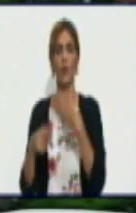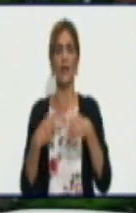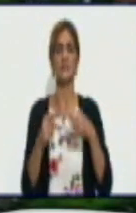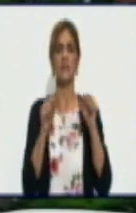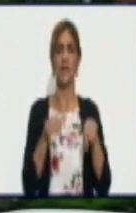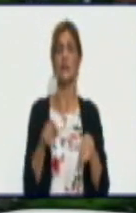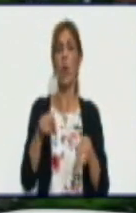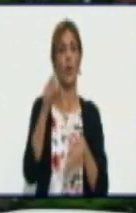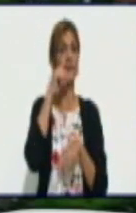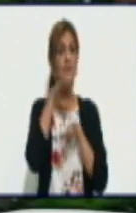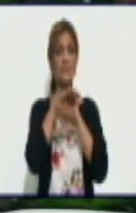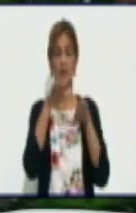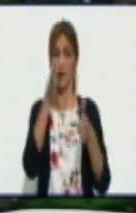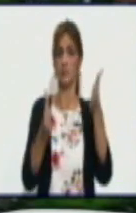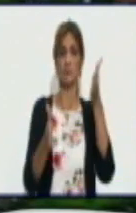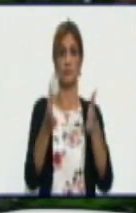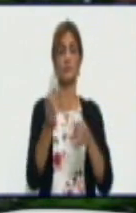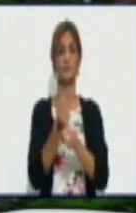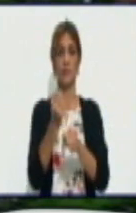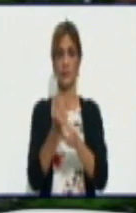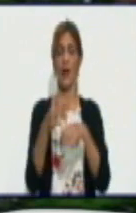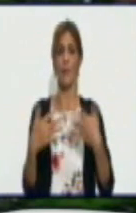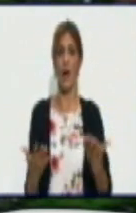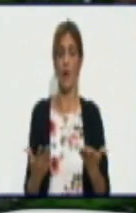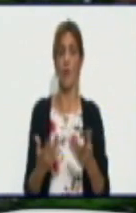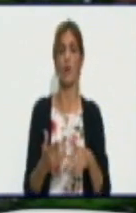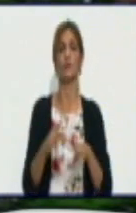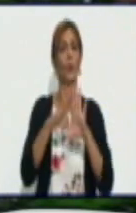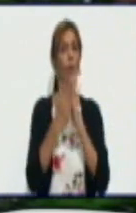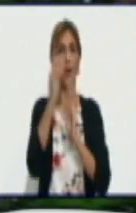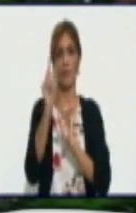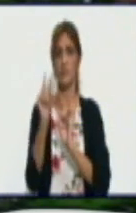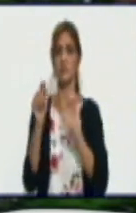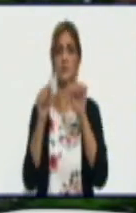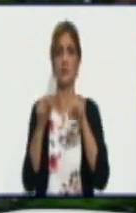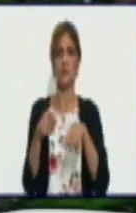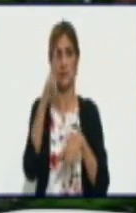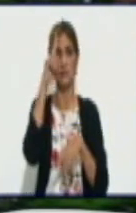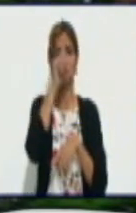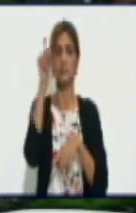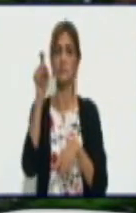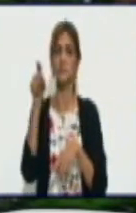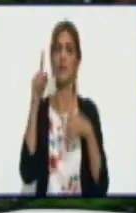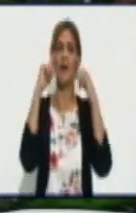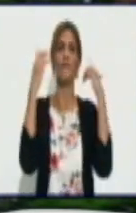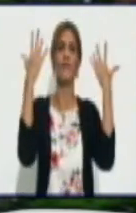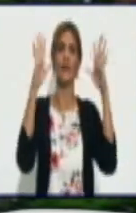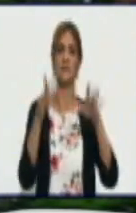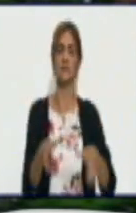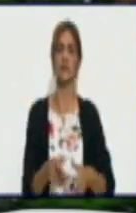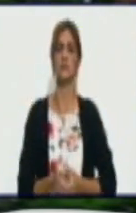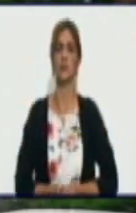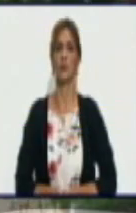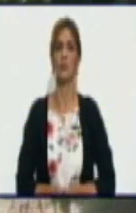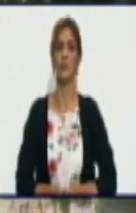periodo de trabajo, pues reciben la felicitación a nombre de los pacientes que allí están ingresados. Vamos a hacer una pausa.